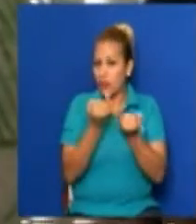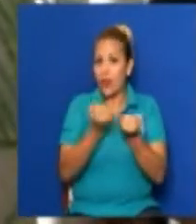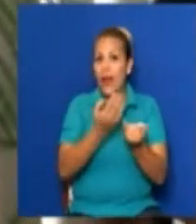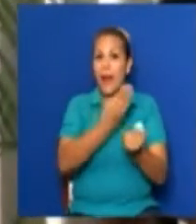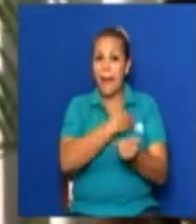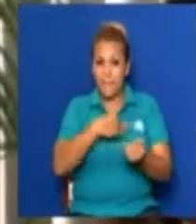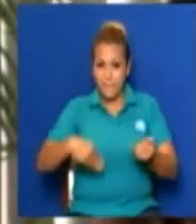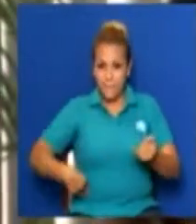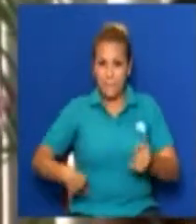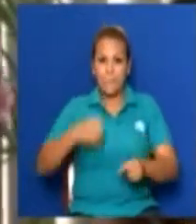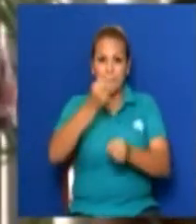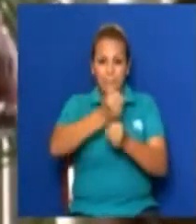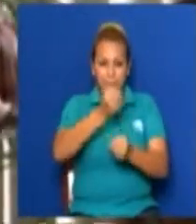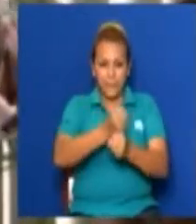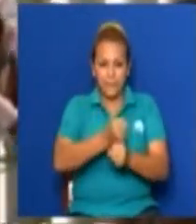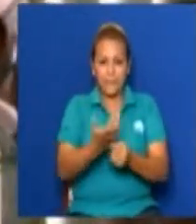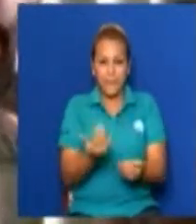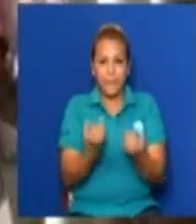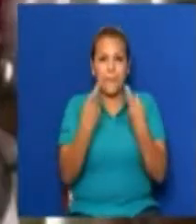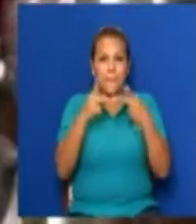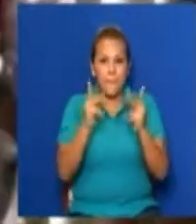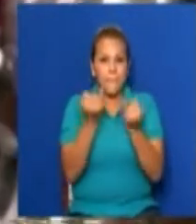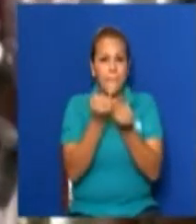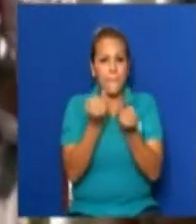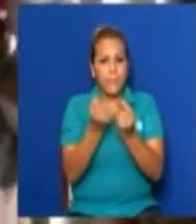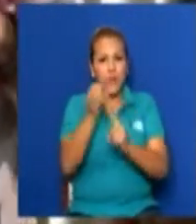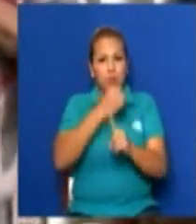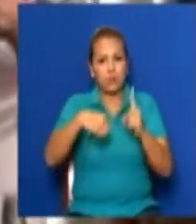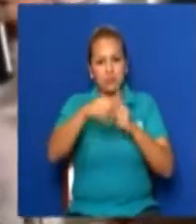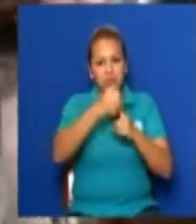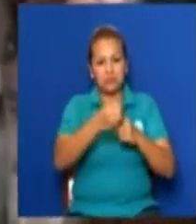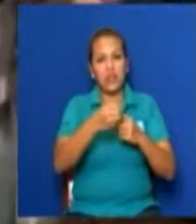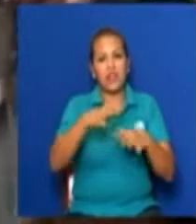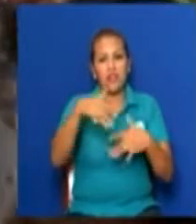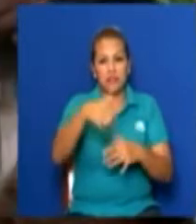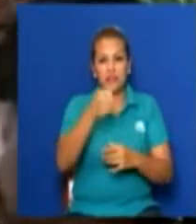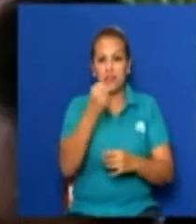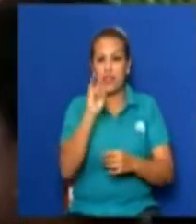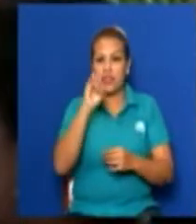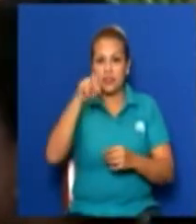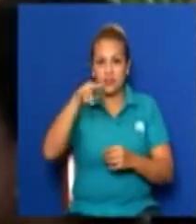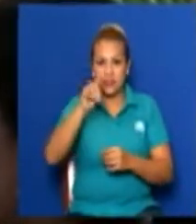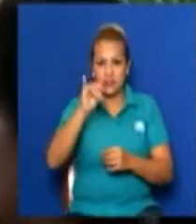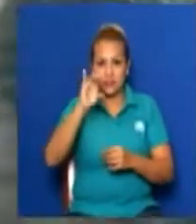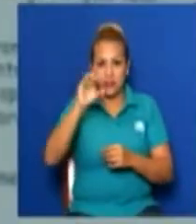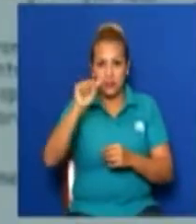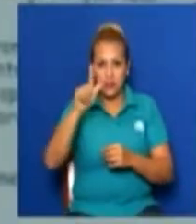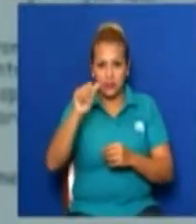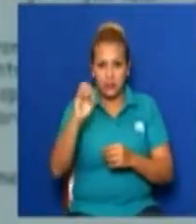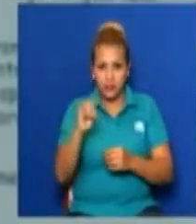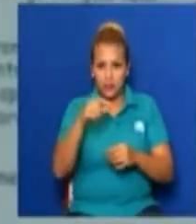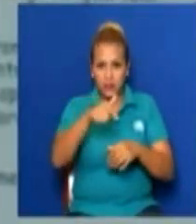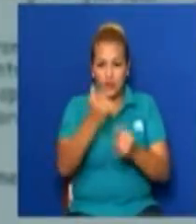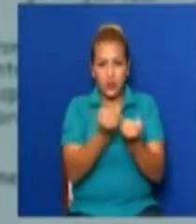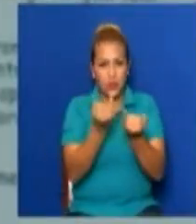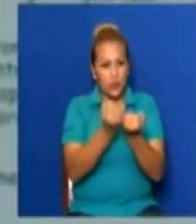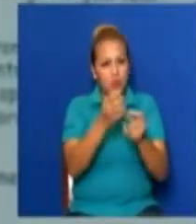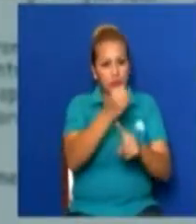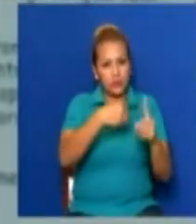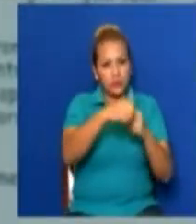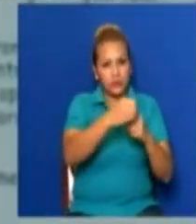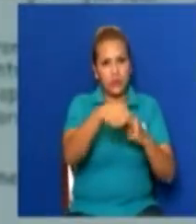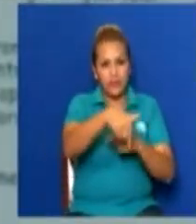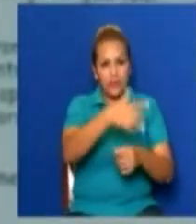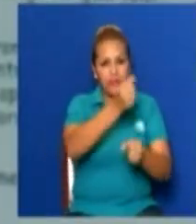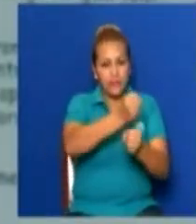le corresponde también a las organizaciones sindicales y también a las organizaciones de empleadores. Estos